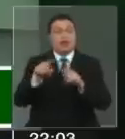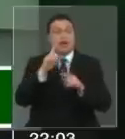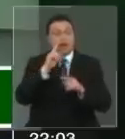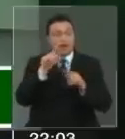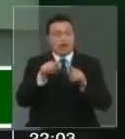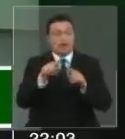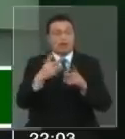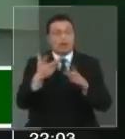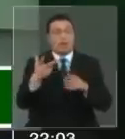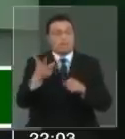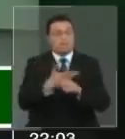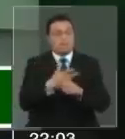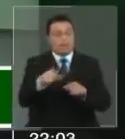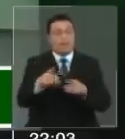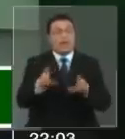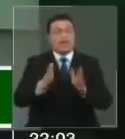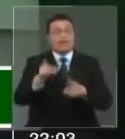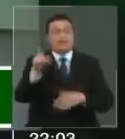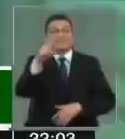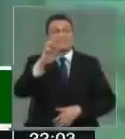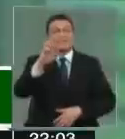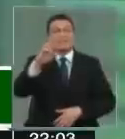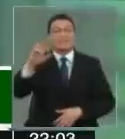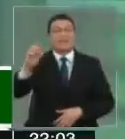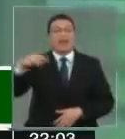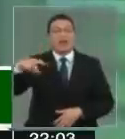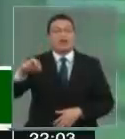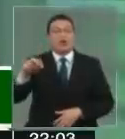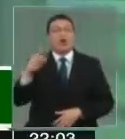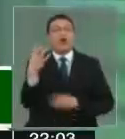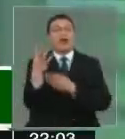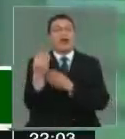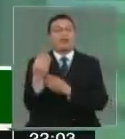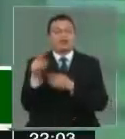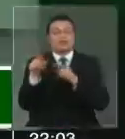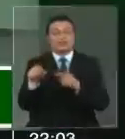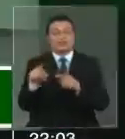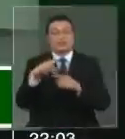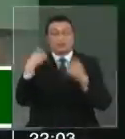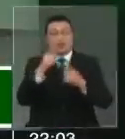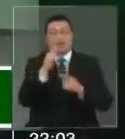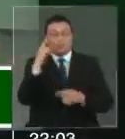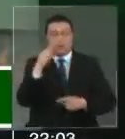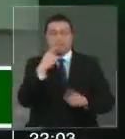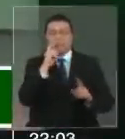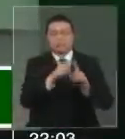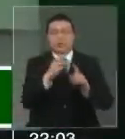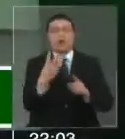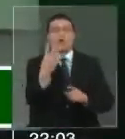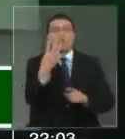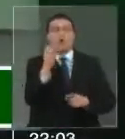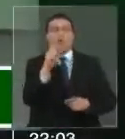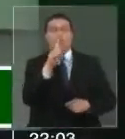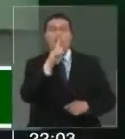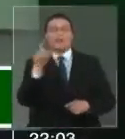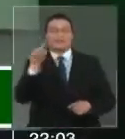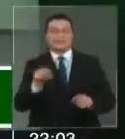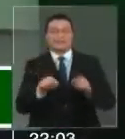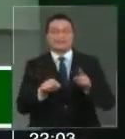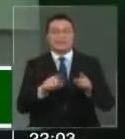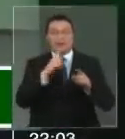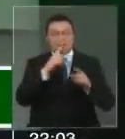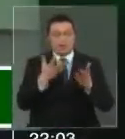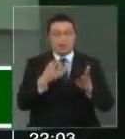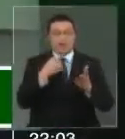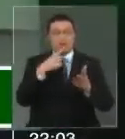estoy mal, estaba en calle Serrano 14 y le decían la UAT Serrano. Sí. Quiero que me cuentes de esa casa, de ese ambiente. Era